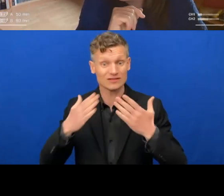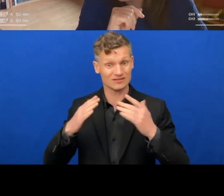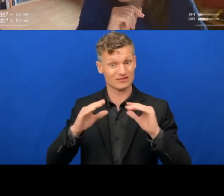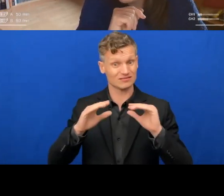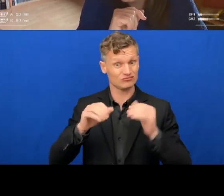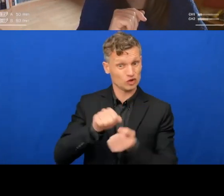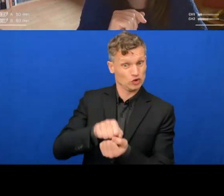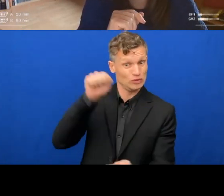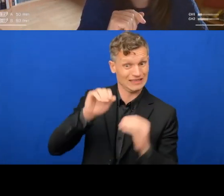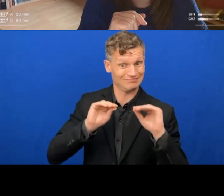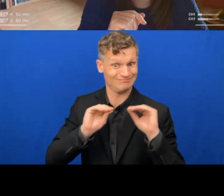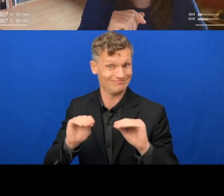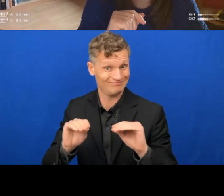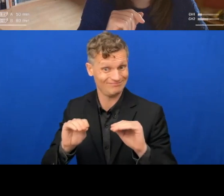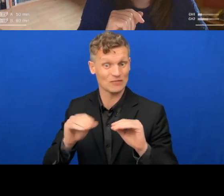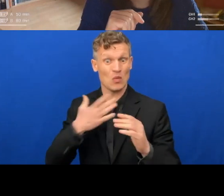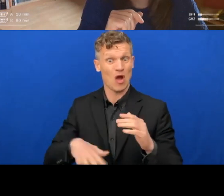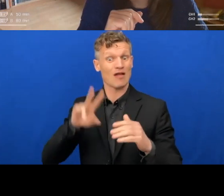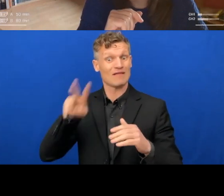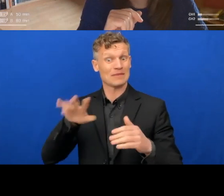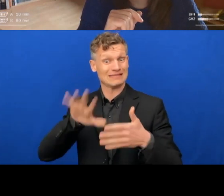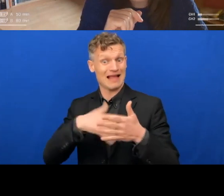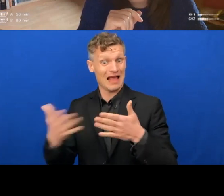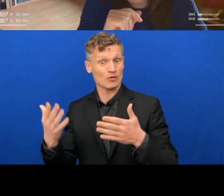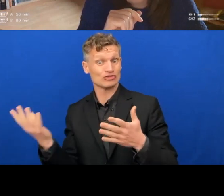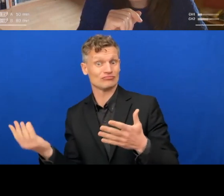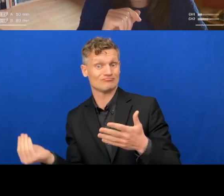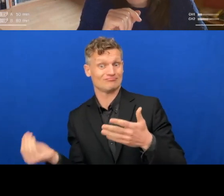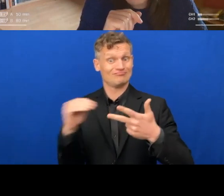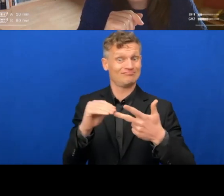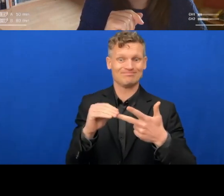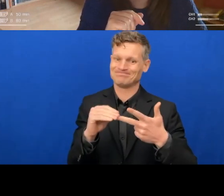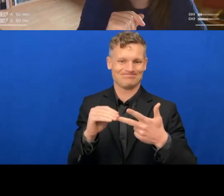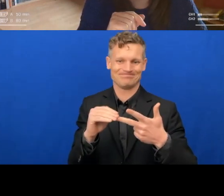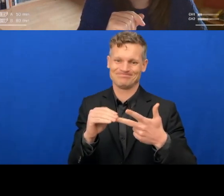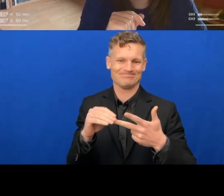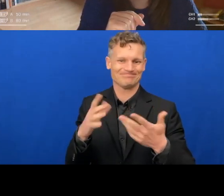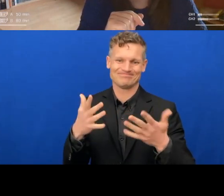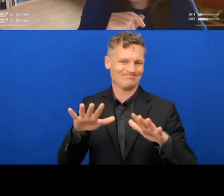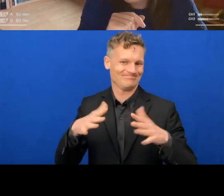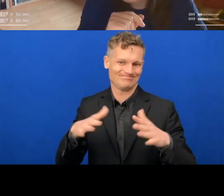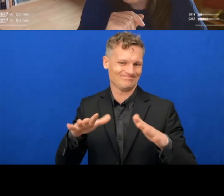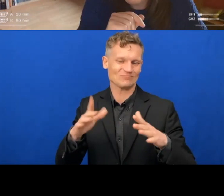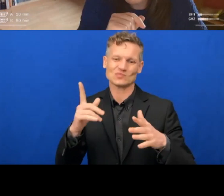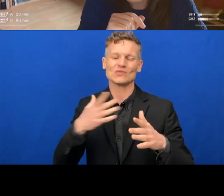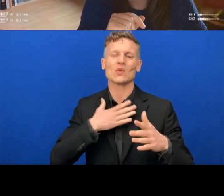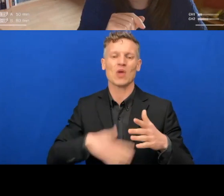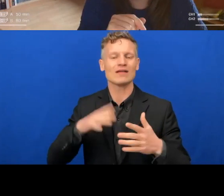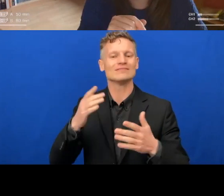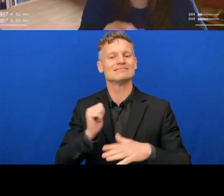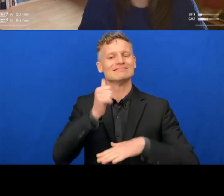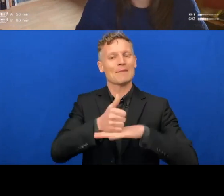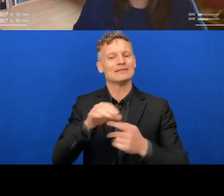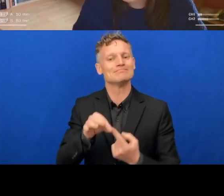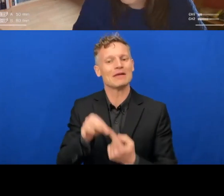el posgrado para intérpretes de conferencias. Entonces no tuvimos mucho éxito y fue por eso que